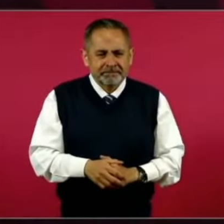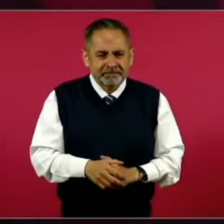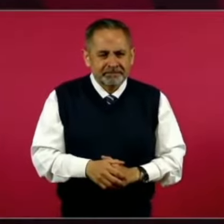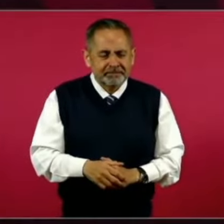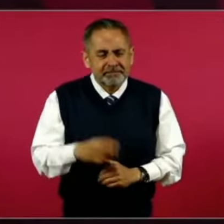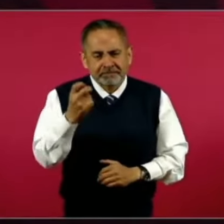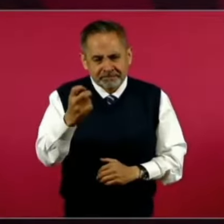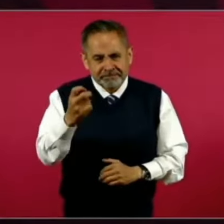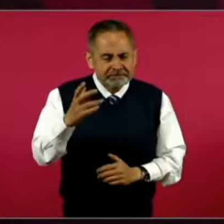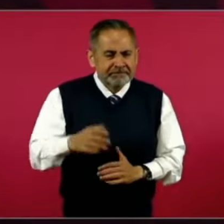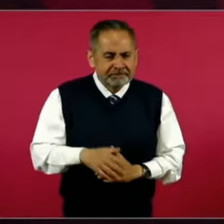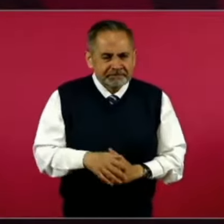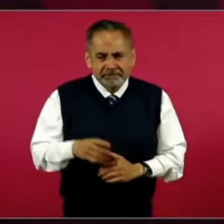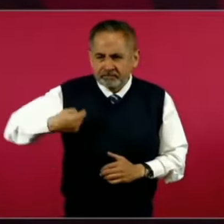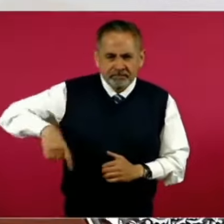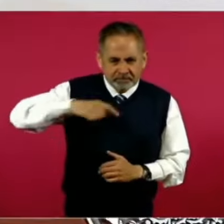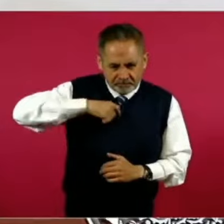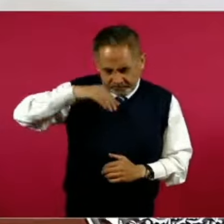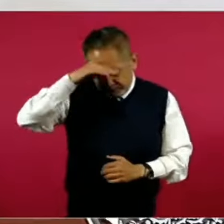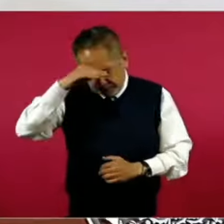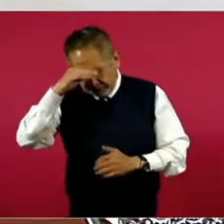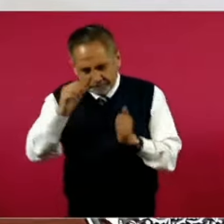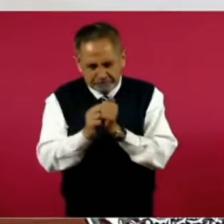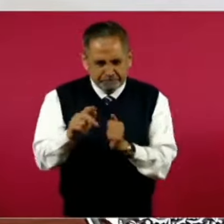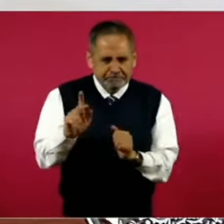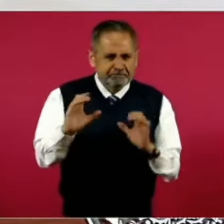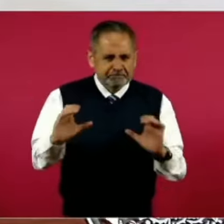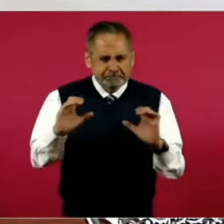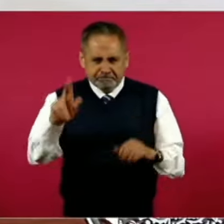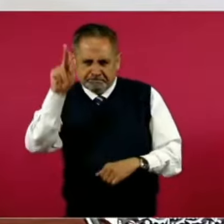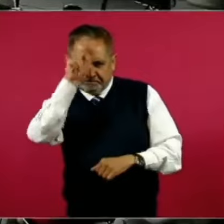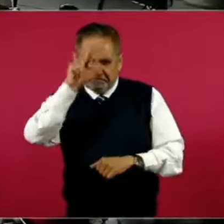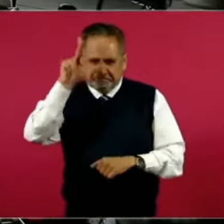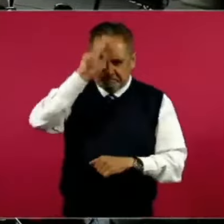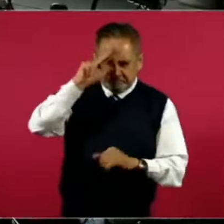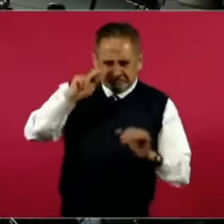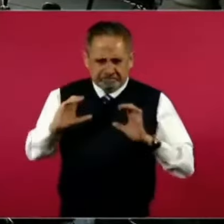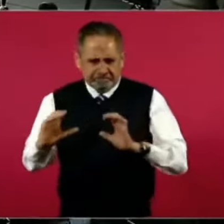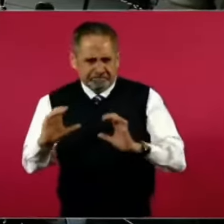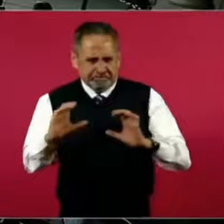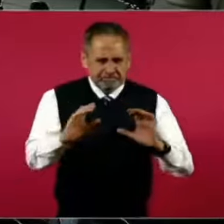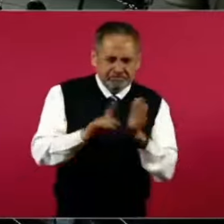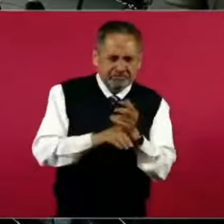hay que actuar con mucha prudencia, no caer en ninguna provocación.